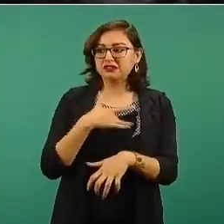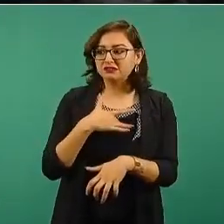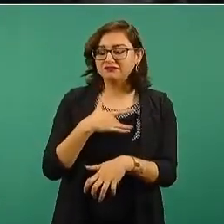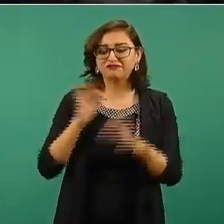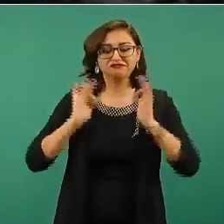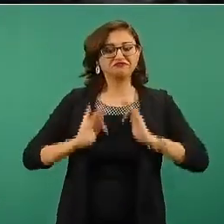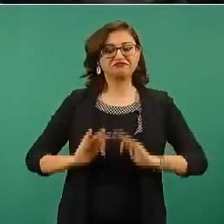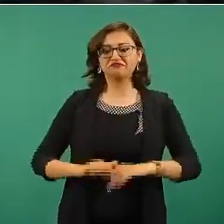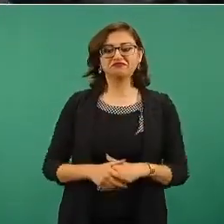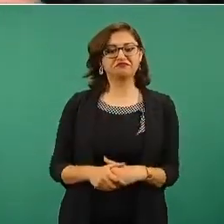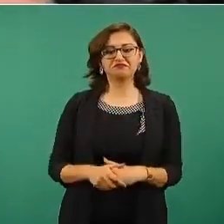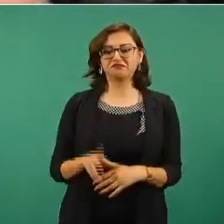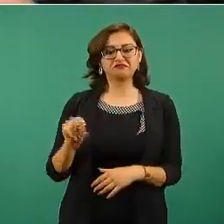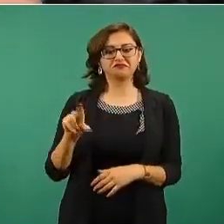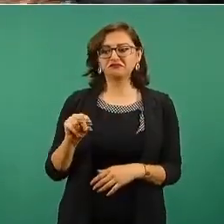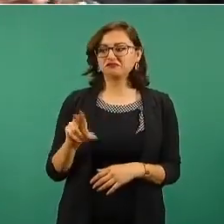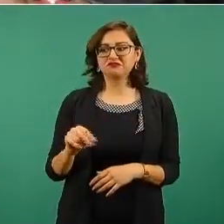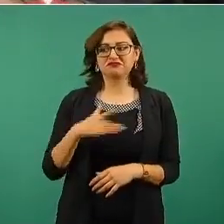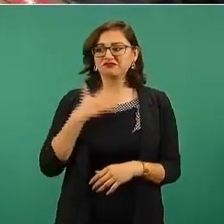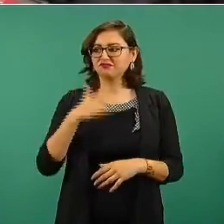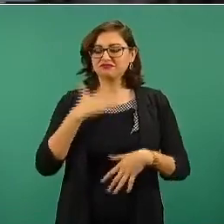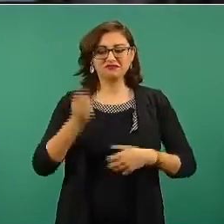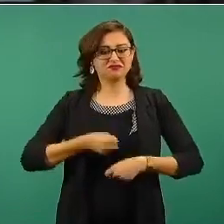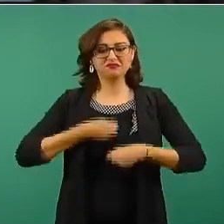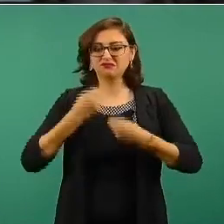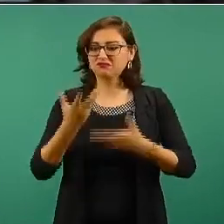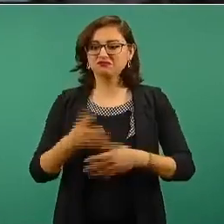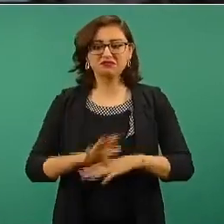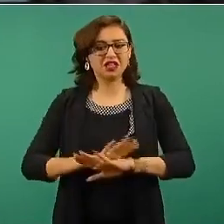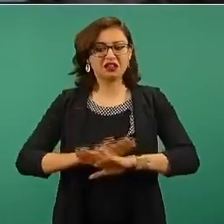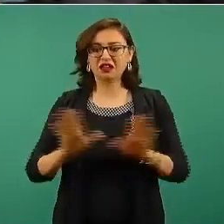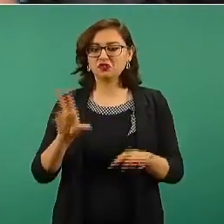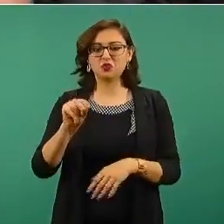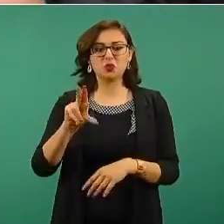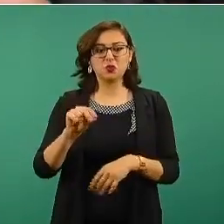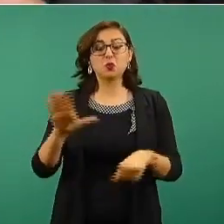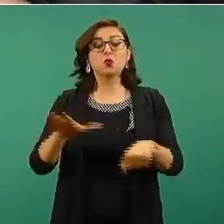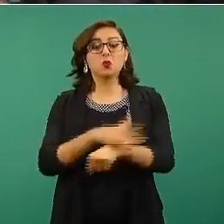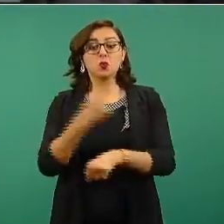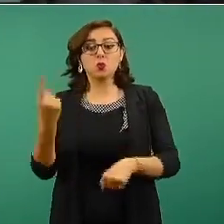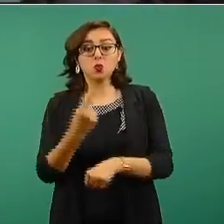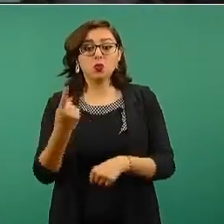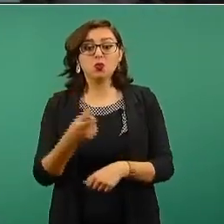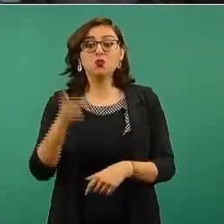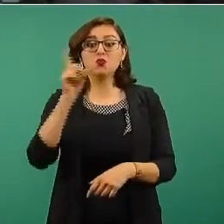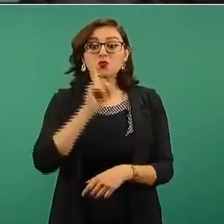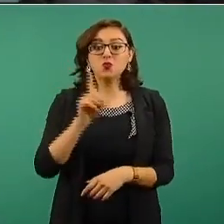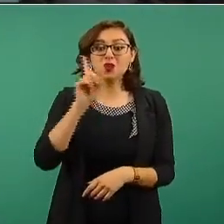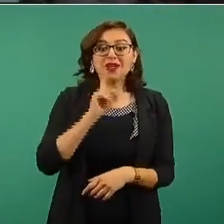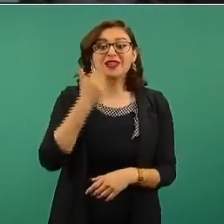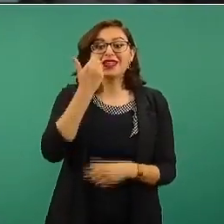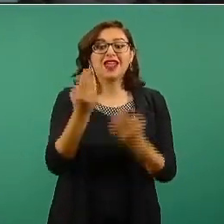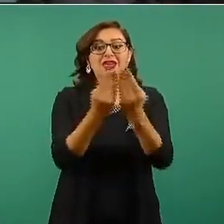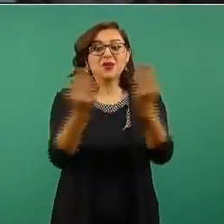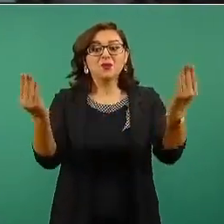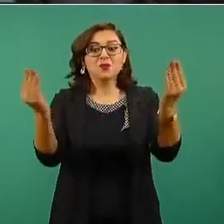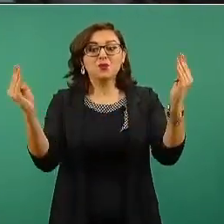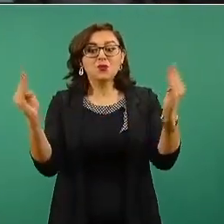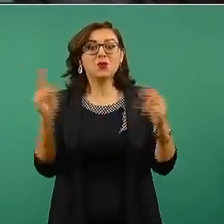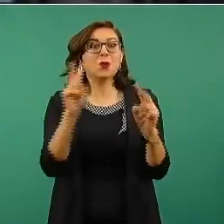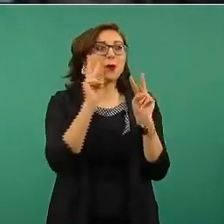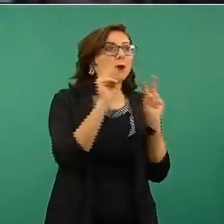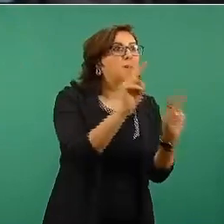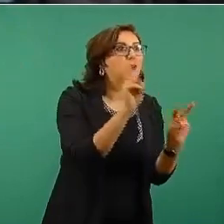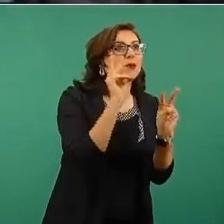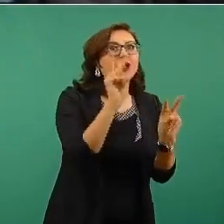poder salir, incluso de manifestarse, porque el punto es que muchas llegaban, querían ver el muro y eran recibidas con estas bombas